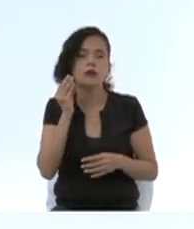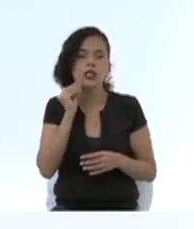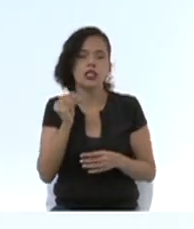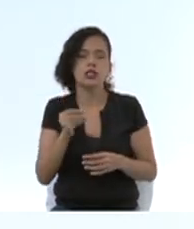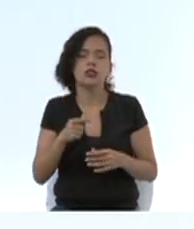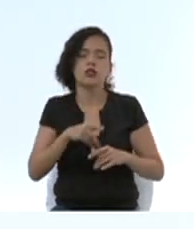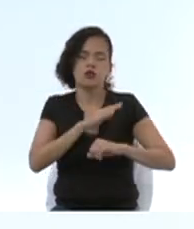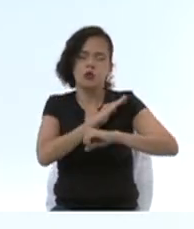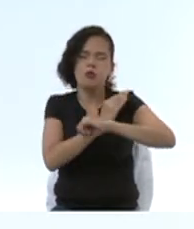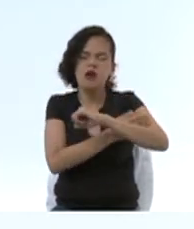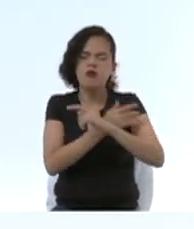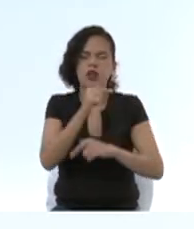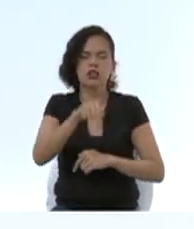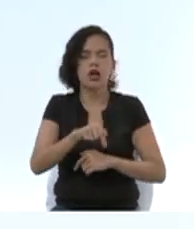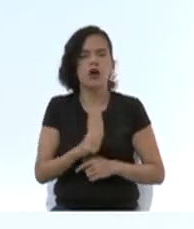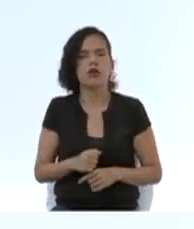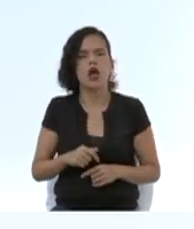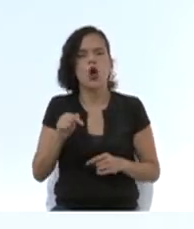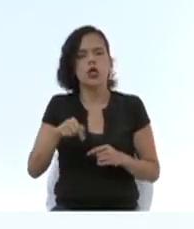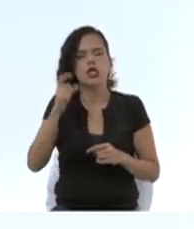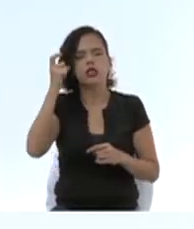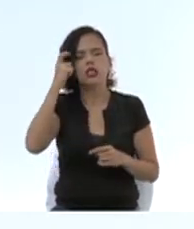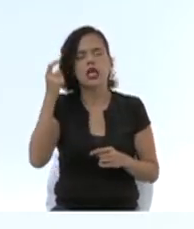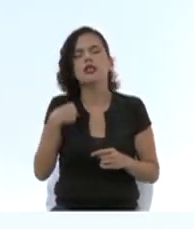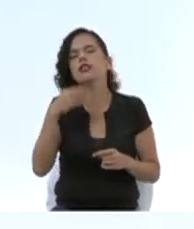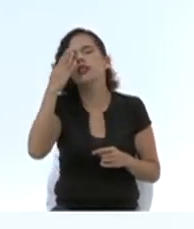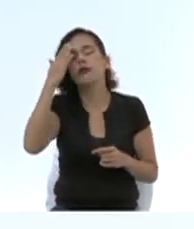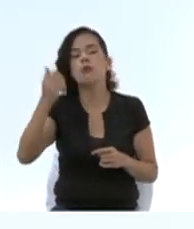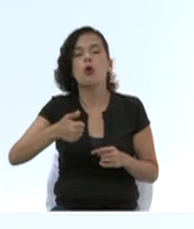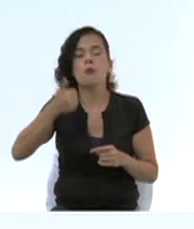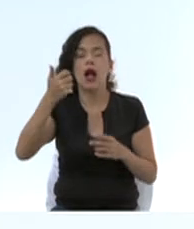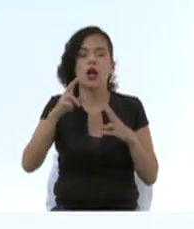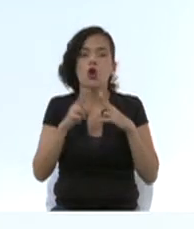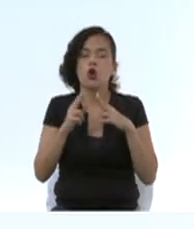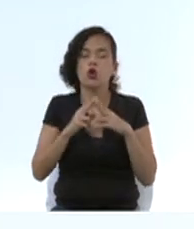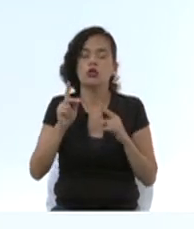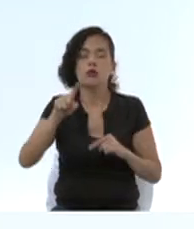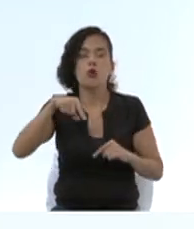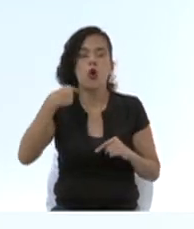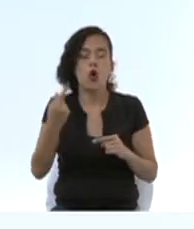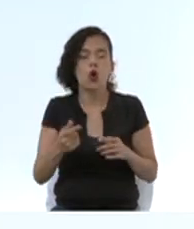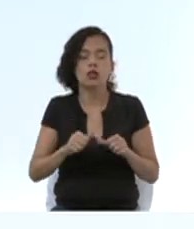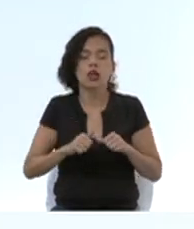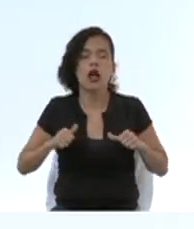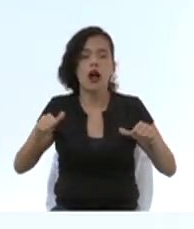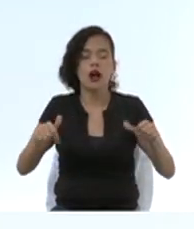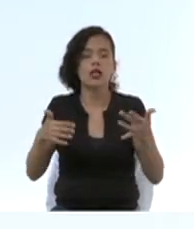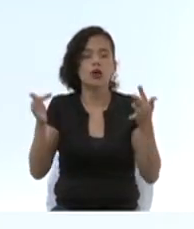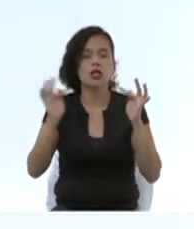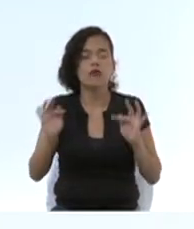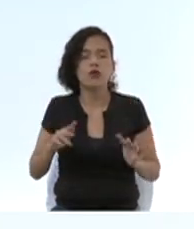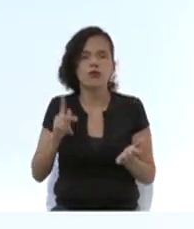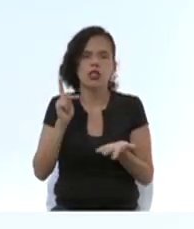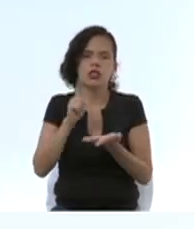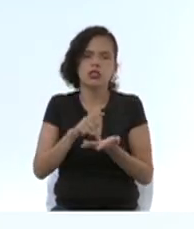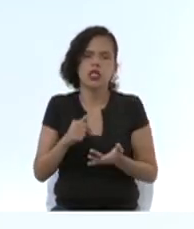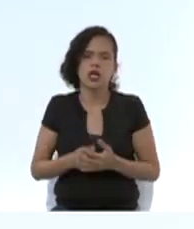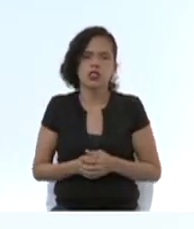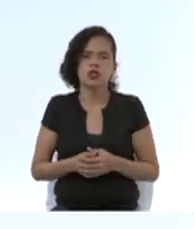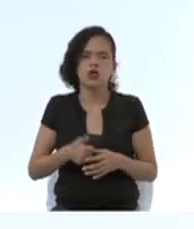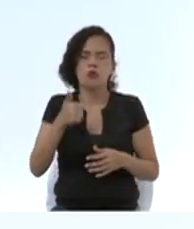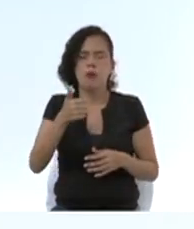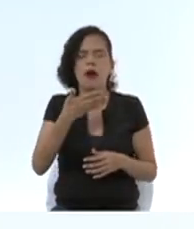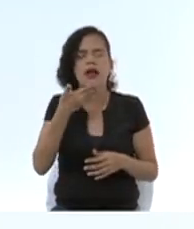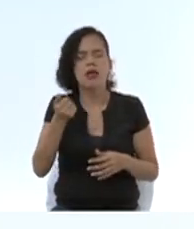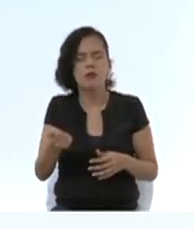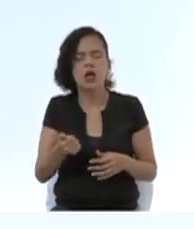salido fortalecidos. Hoy en día sabemos más, conocemos otras áreas, otras maneras de llegar, somos más y